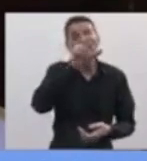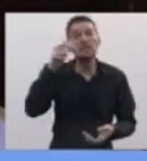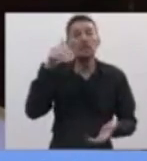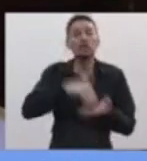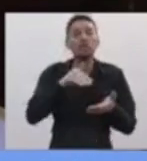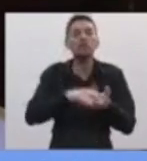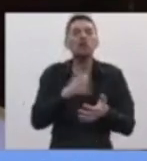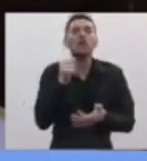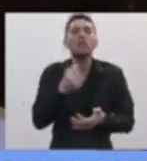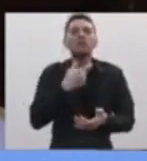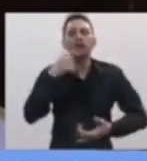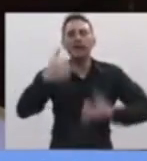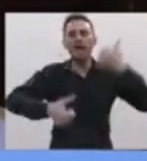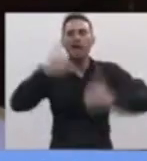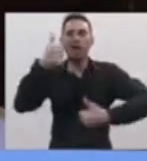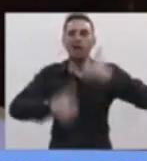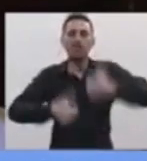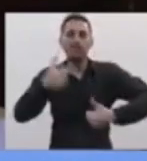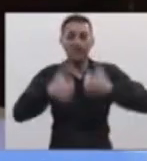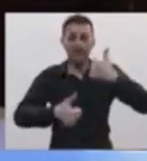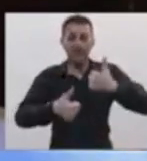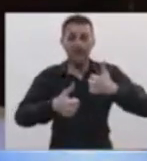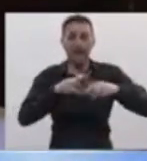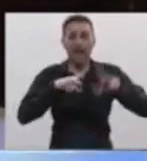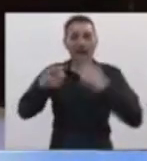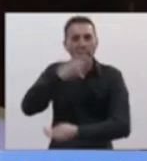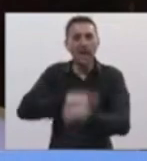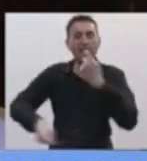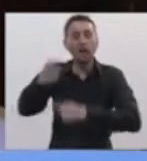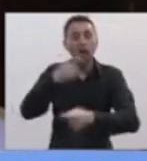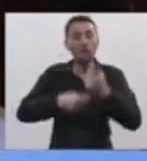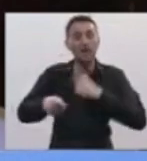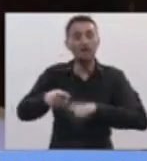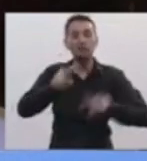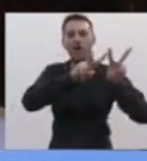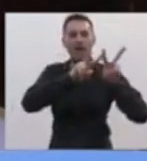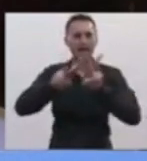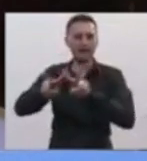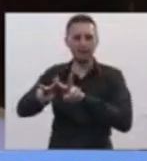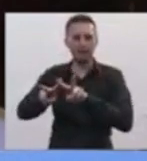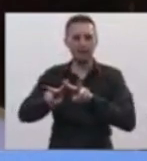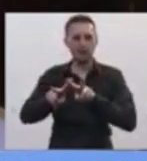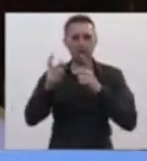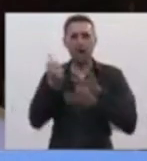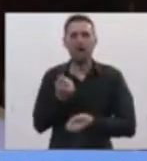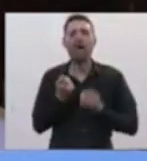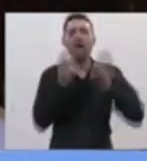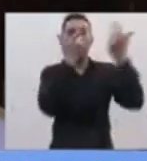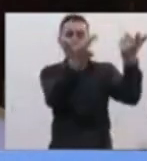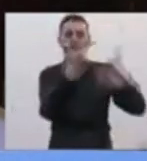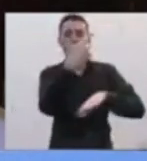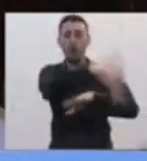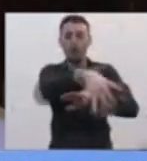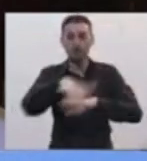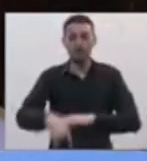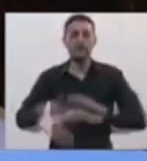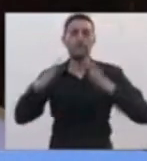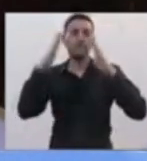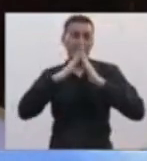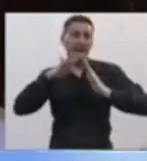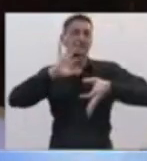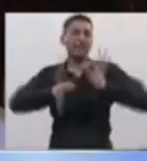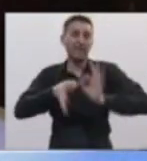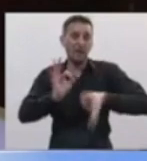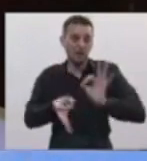correo tratando de competir en comercio electrónico subsidiando el envío a domicilio otra la casa de la moneda que